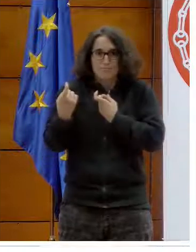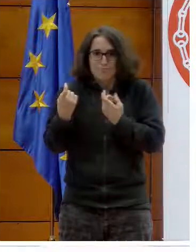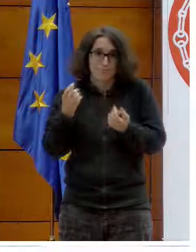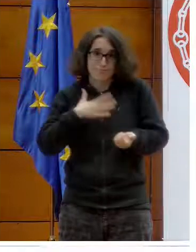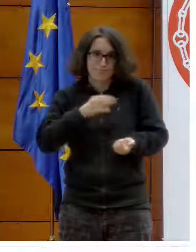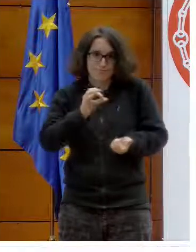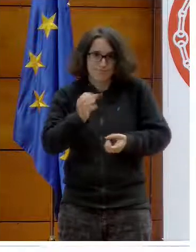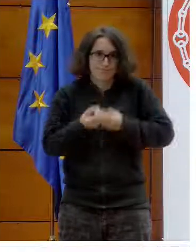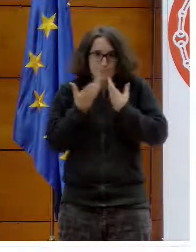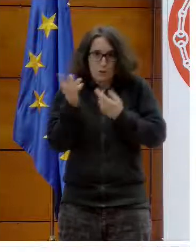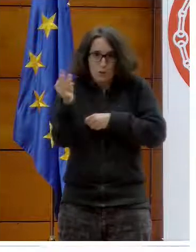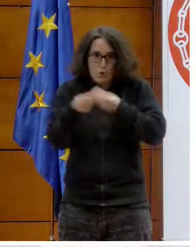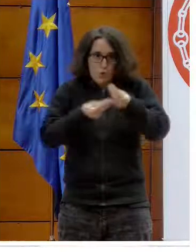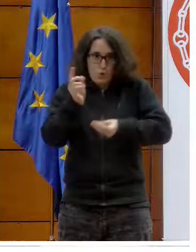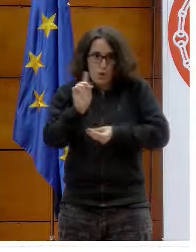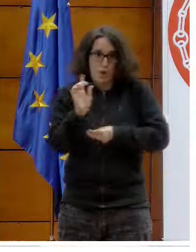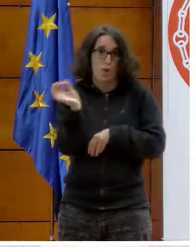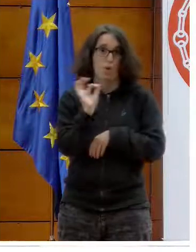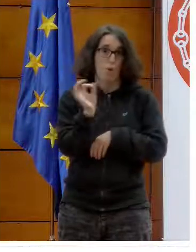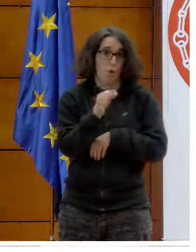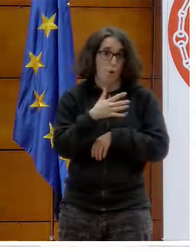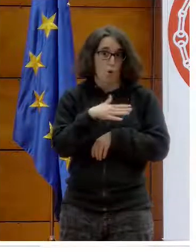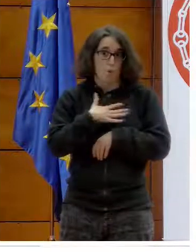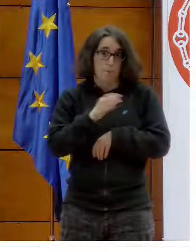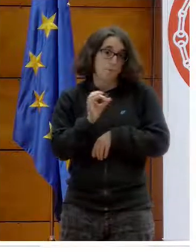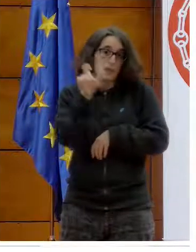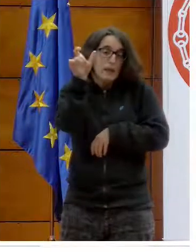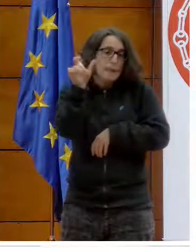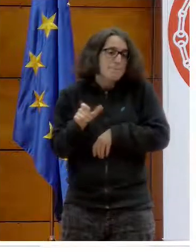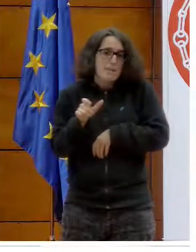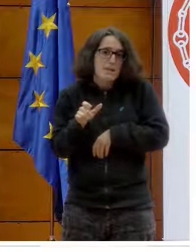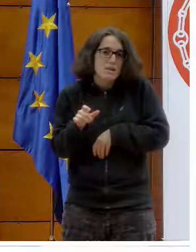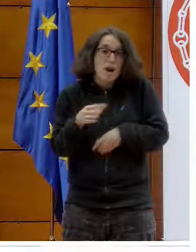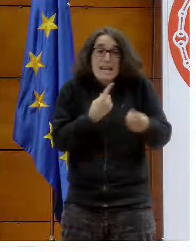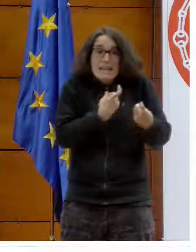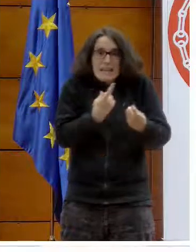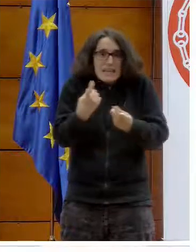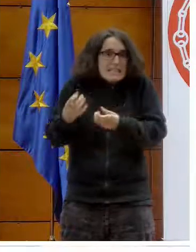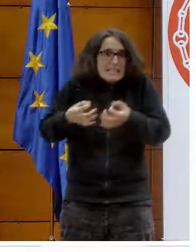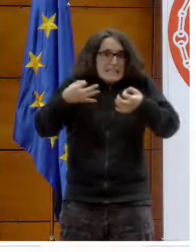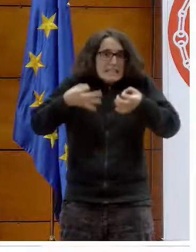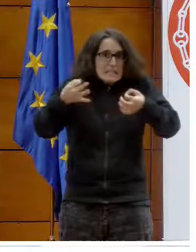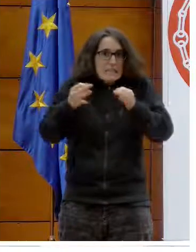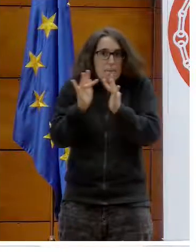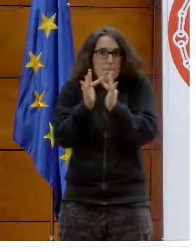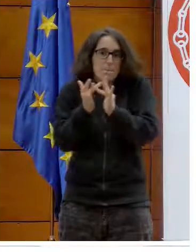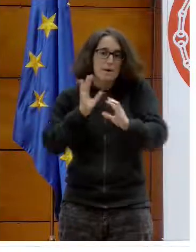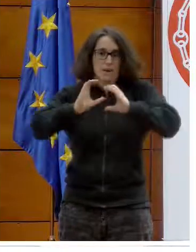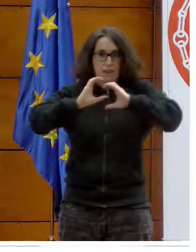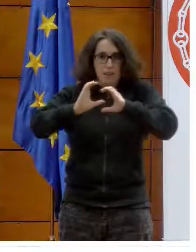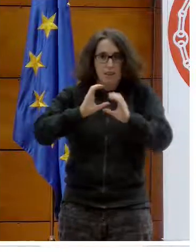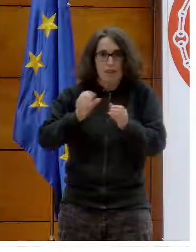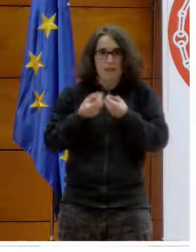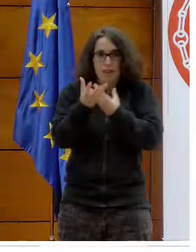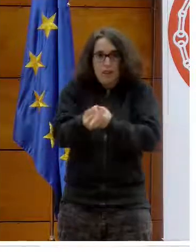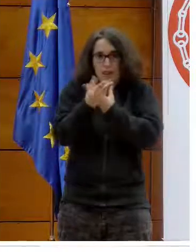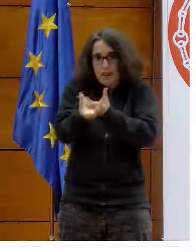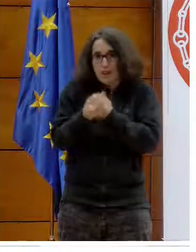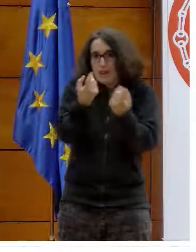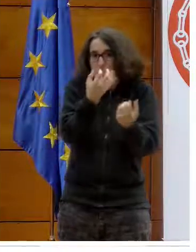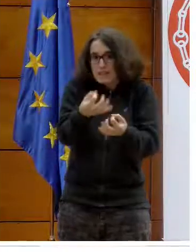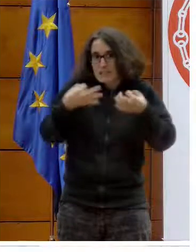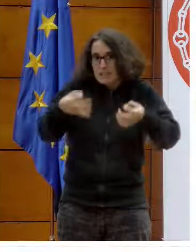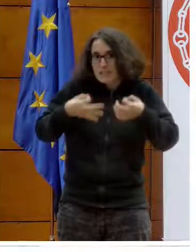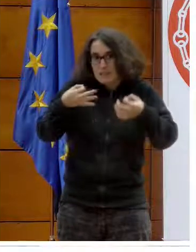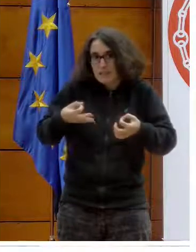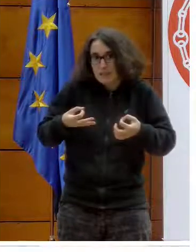intención comunicativa, alguien que continuamente quiera estar contándonos en todo momento lo que ocurre debajo del agua. O, como he dicho,